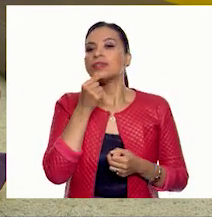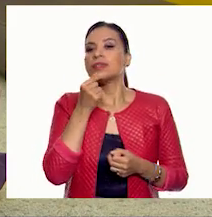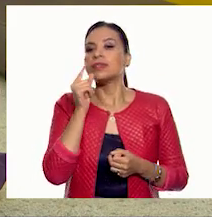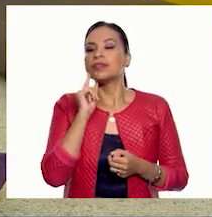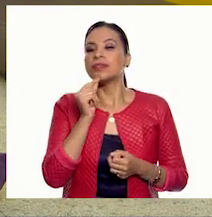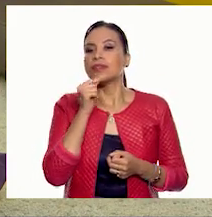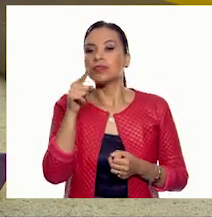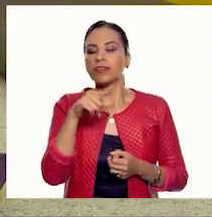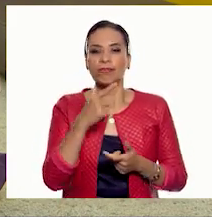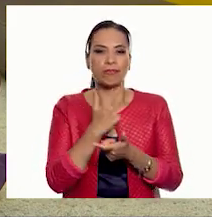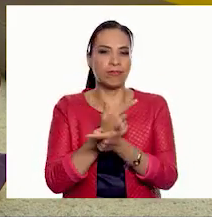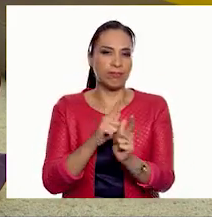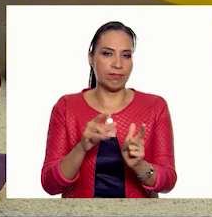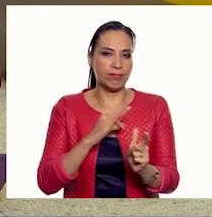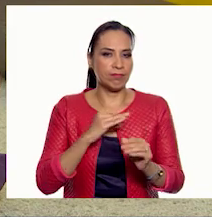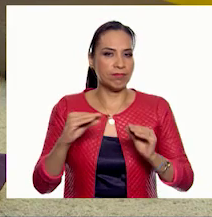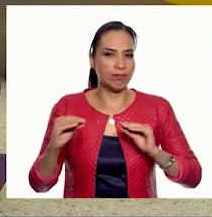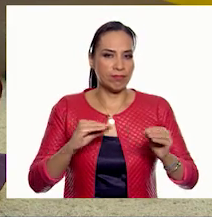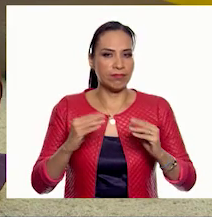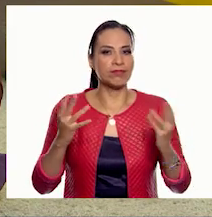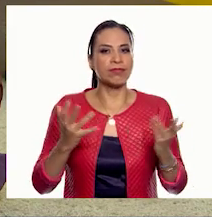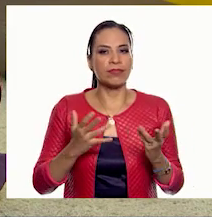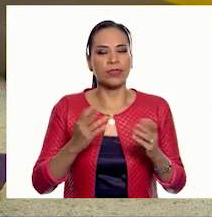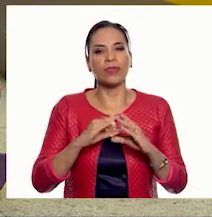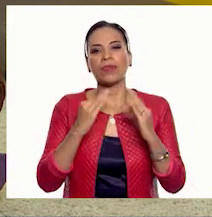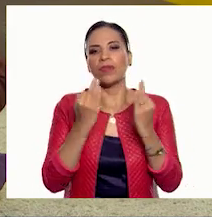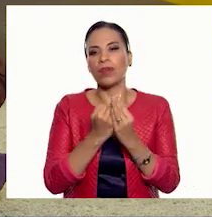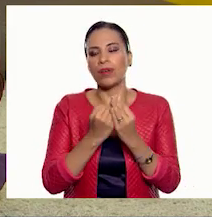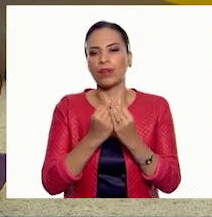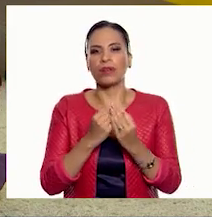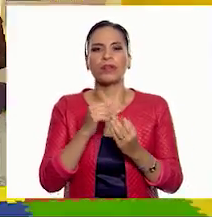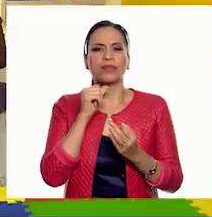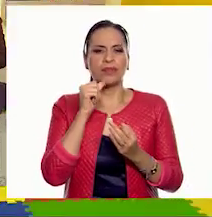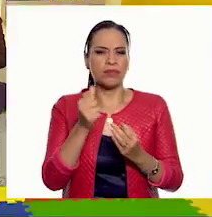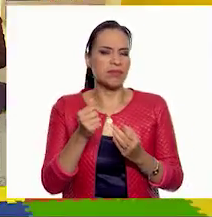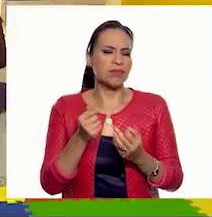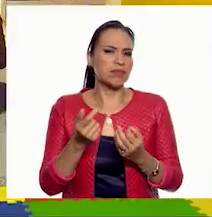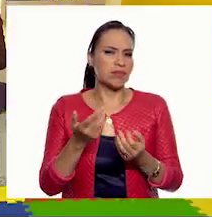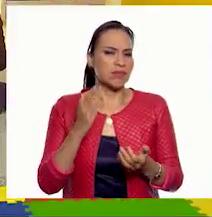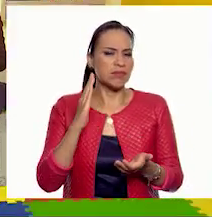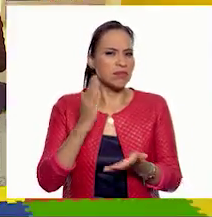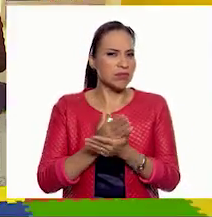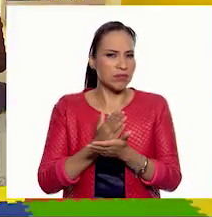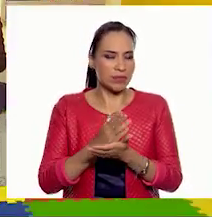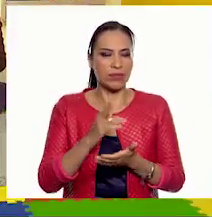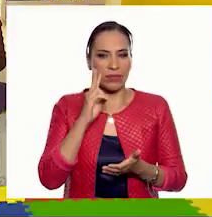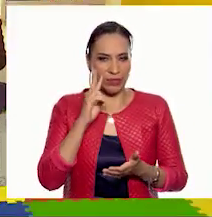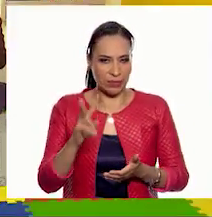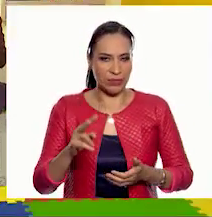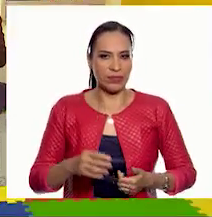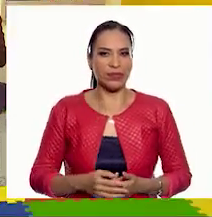los niños la libertad para moverse y hacer formas sin restricciones. Muy bien, vamos a verlo.